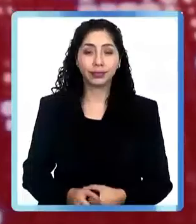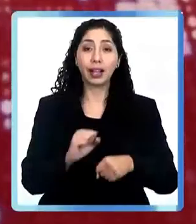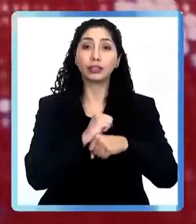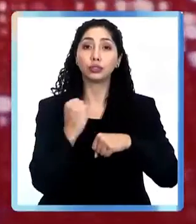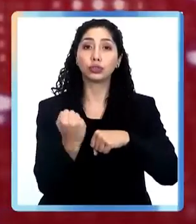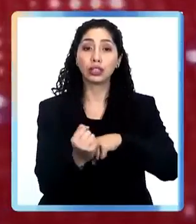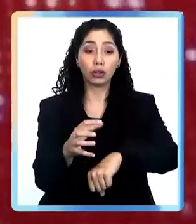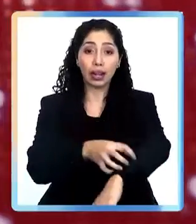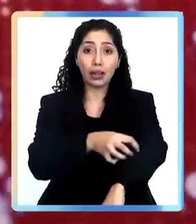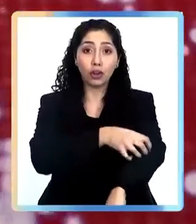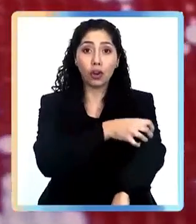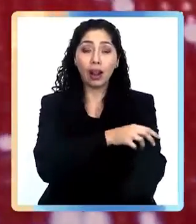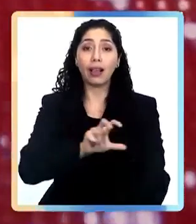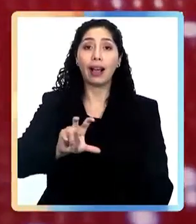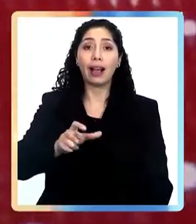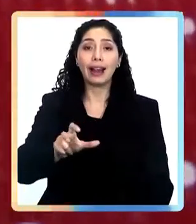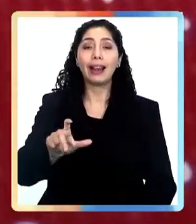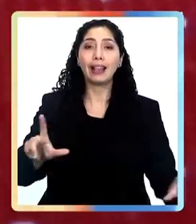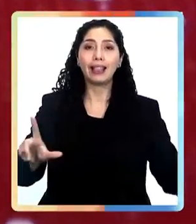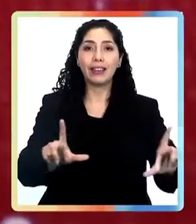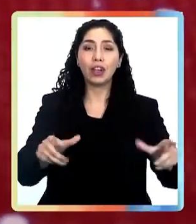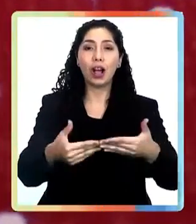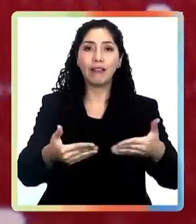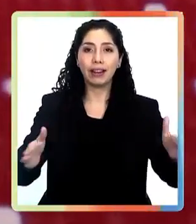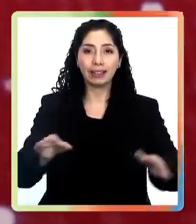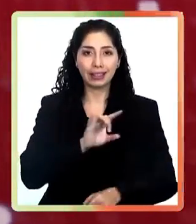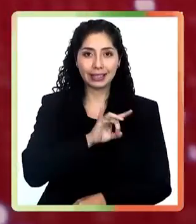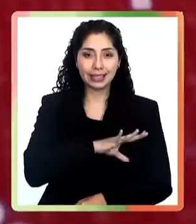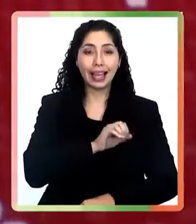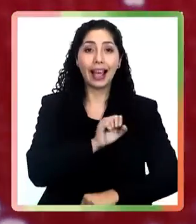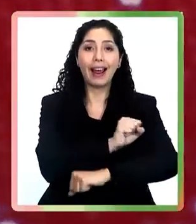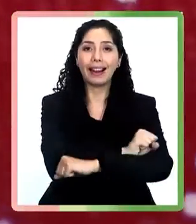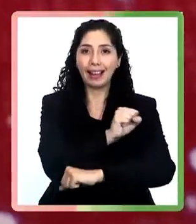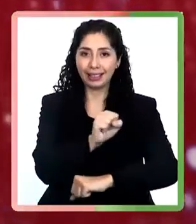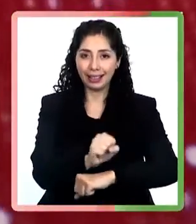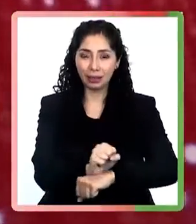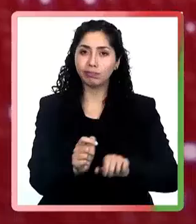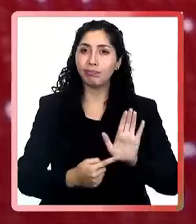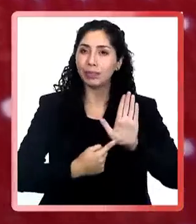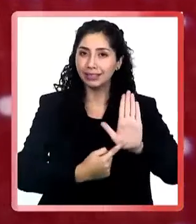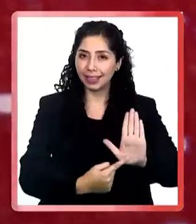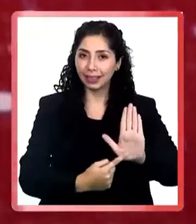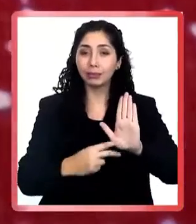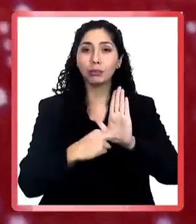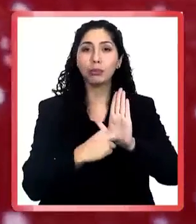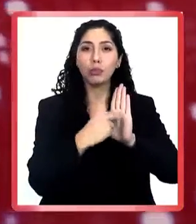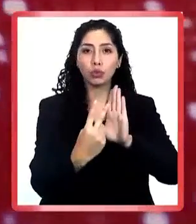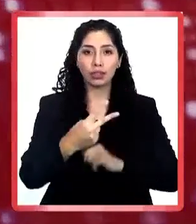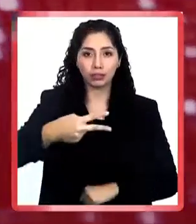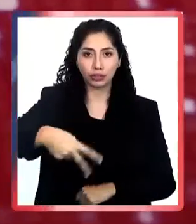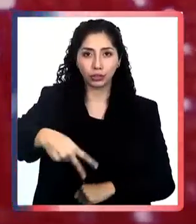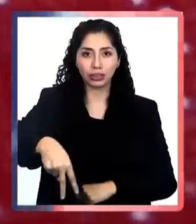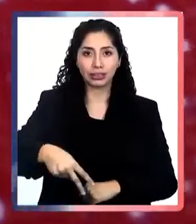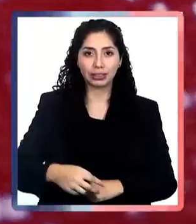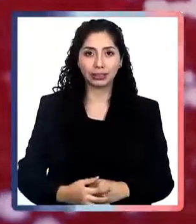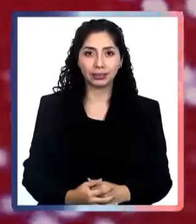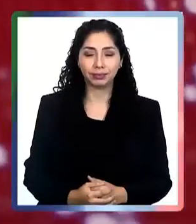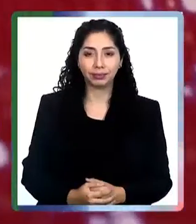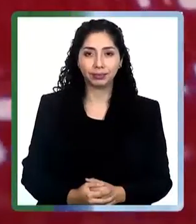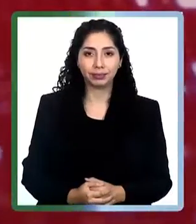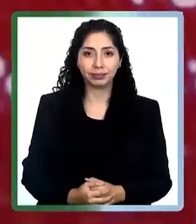la asociación regional de canales de televisión de señal abierta de chino arcatel presenta portavoces